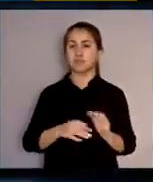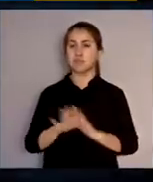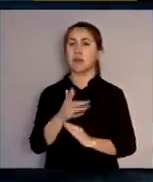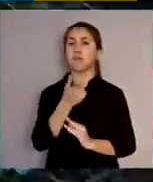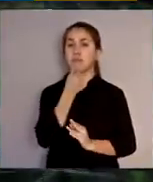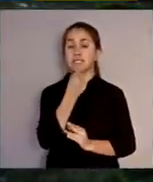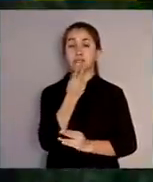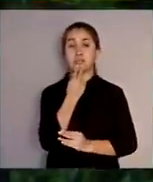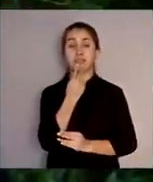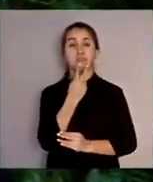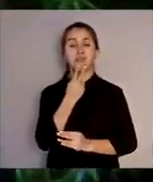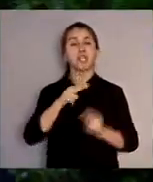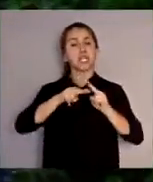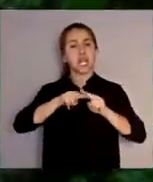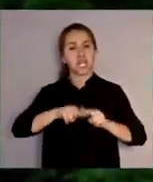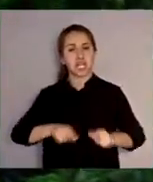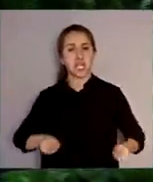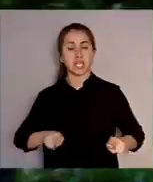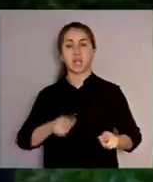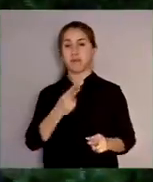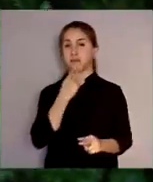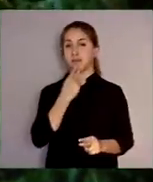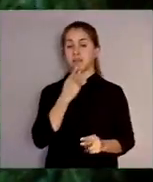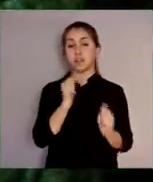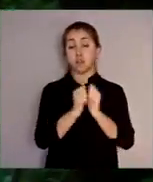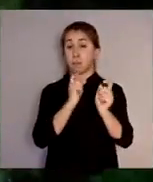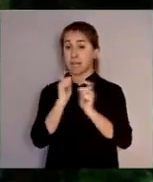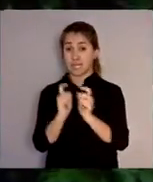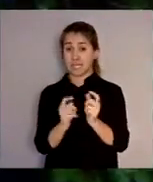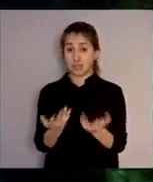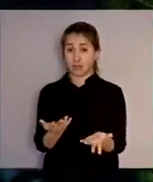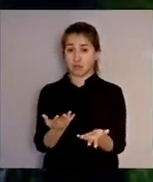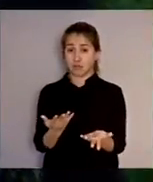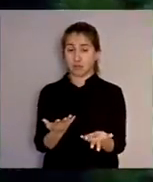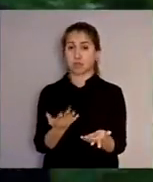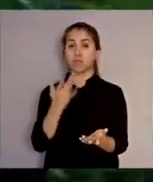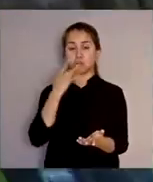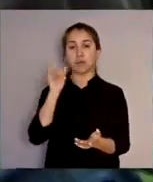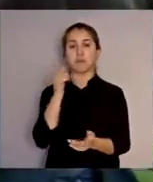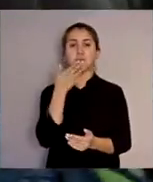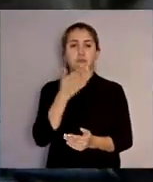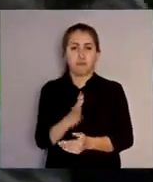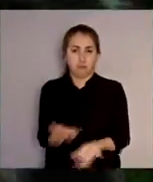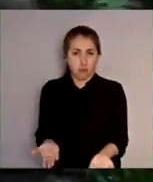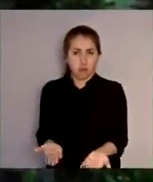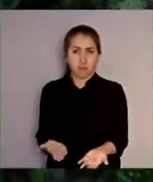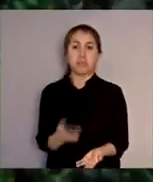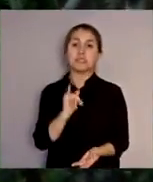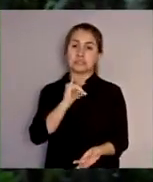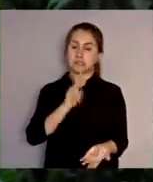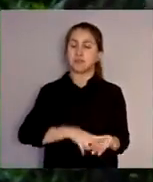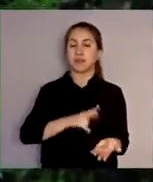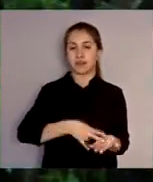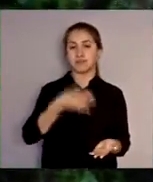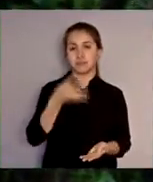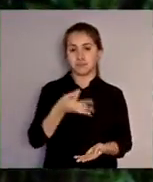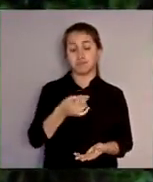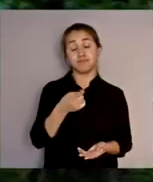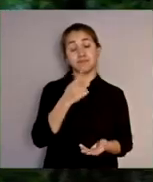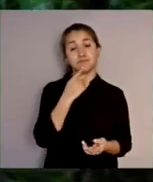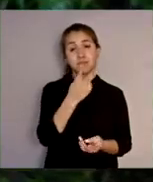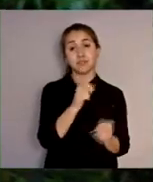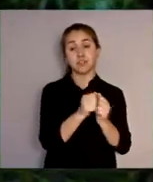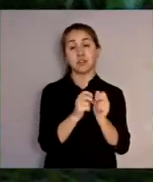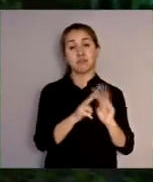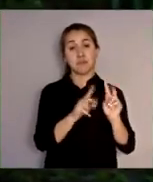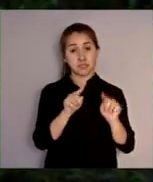más fácil vivir una vida tranquila que vivir una vida con riesgo. Pero es mucho más fome. También es cierto. Bueno, eso tiene que ver